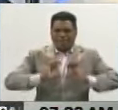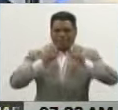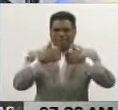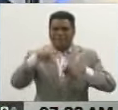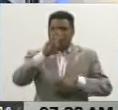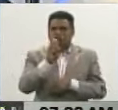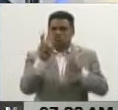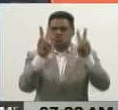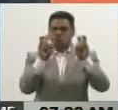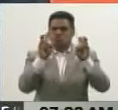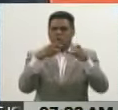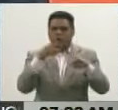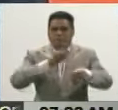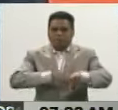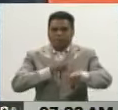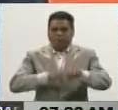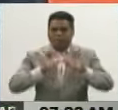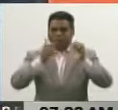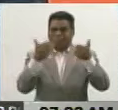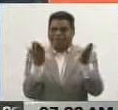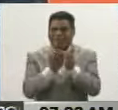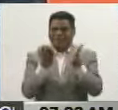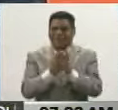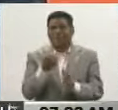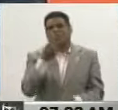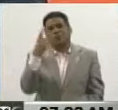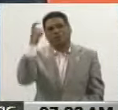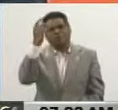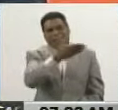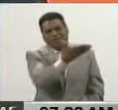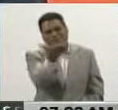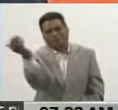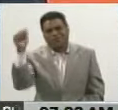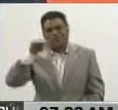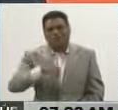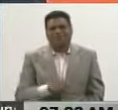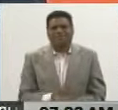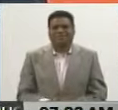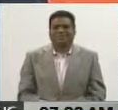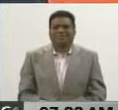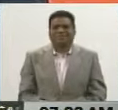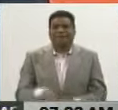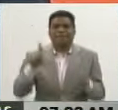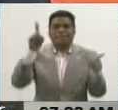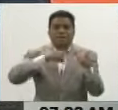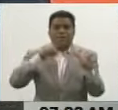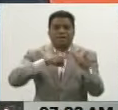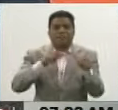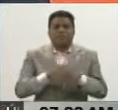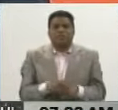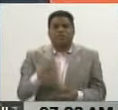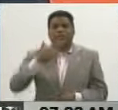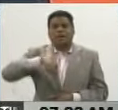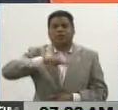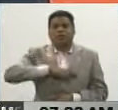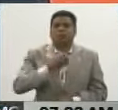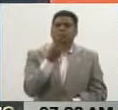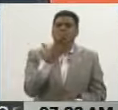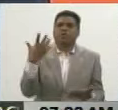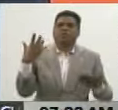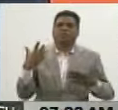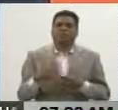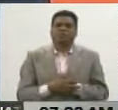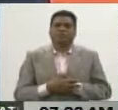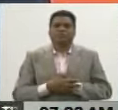periodo académico? Así es, bueno, buenos días a todos y todos los usuarios y usuarias de Venezolana Televisión. Para nosotros, bueno, es